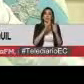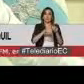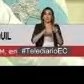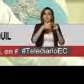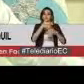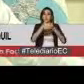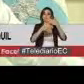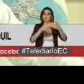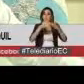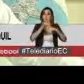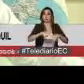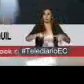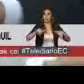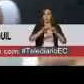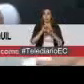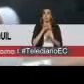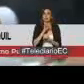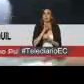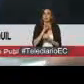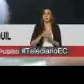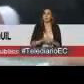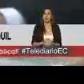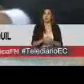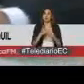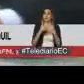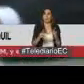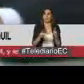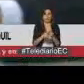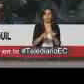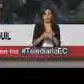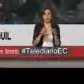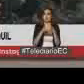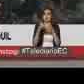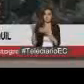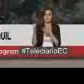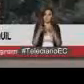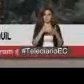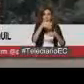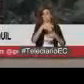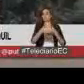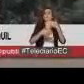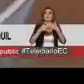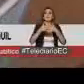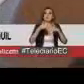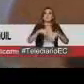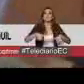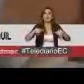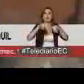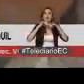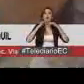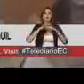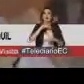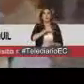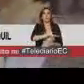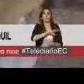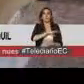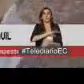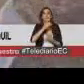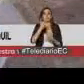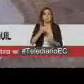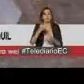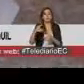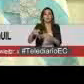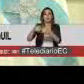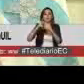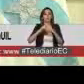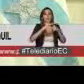un acuerdo con los Estados Unidos. En el ámbito económico se habló sobre la entrega de recursos a los GAT municipales y créditos mediante la banca